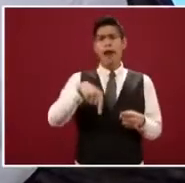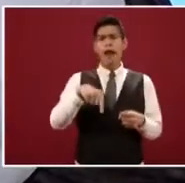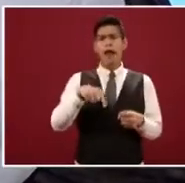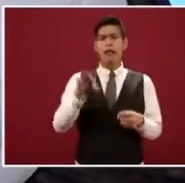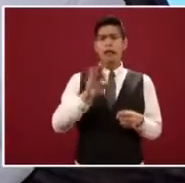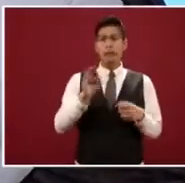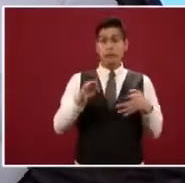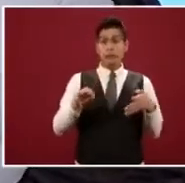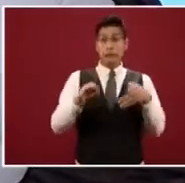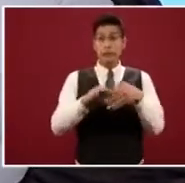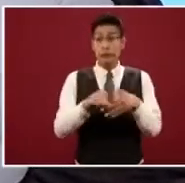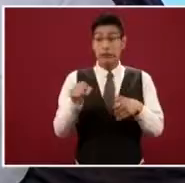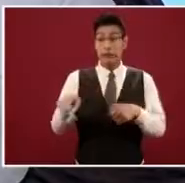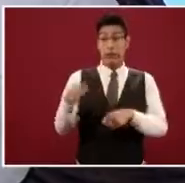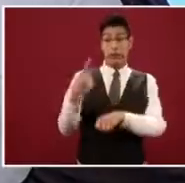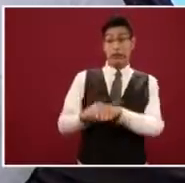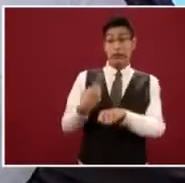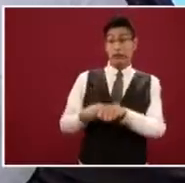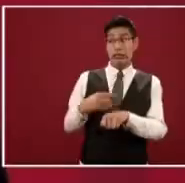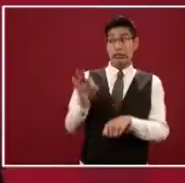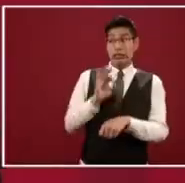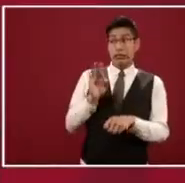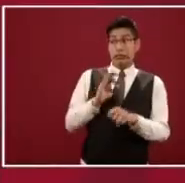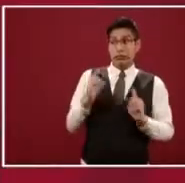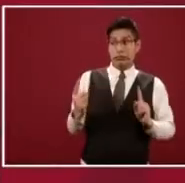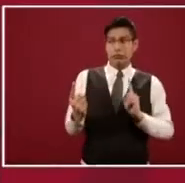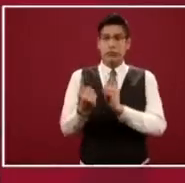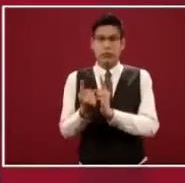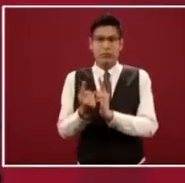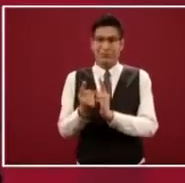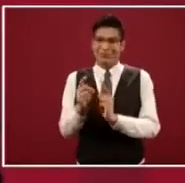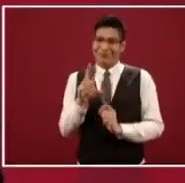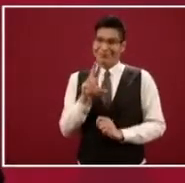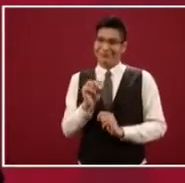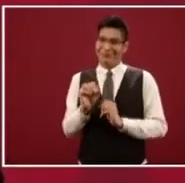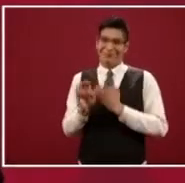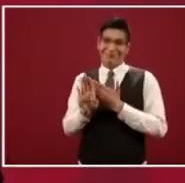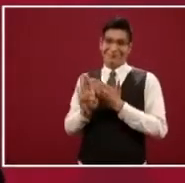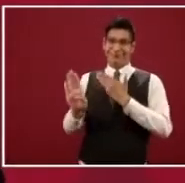cerca de alguien que en su momento pueda estar realizando un contagio.